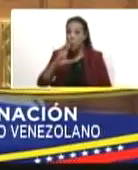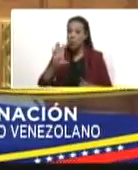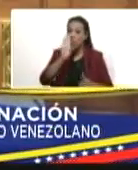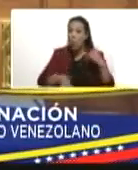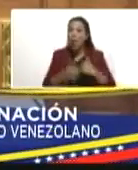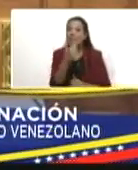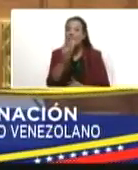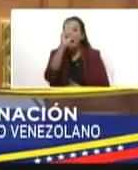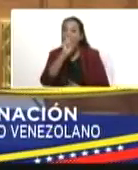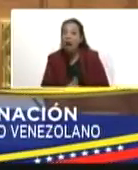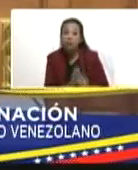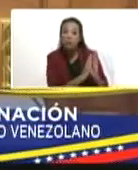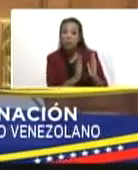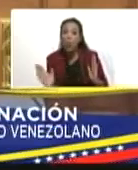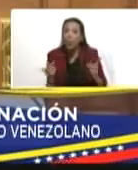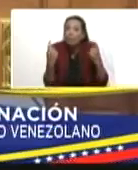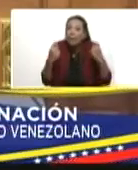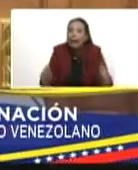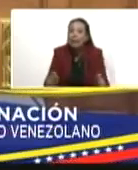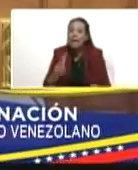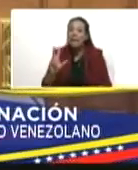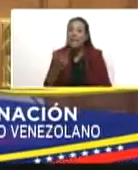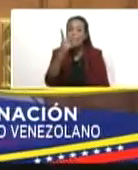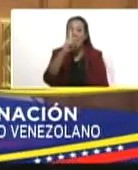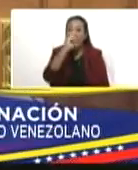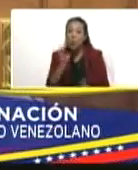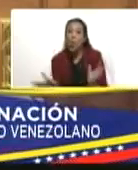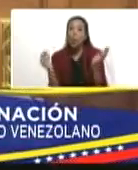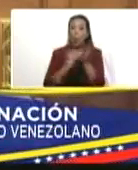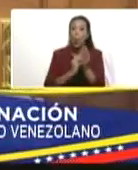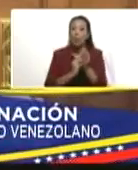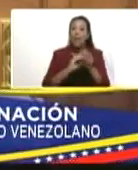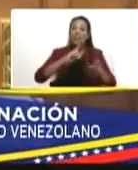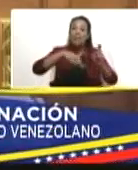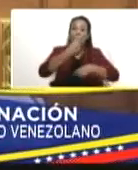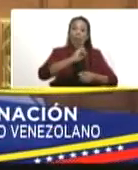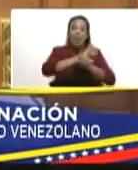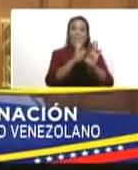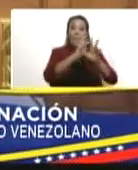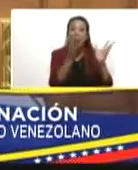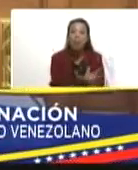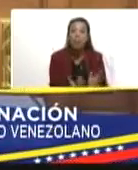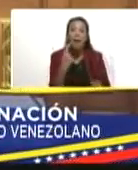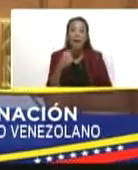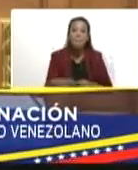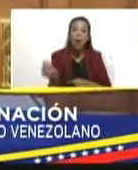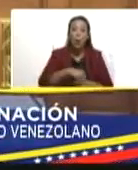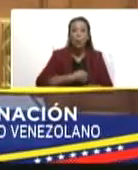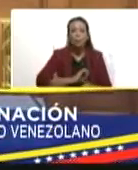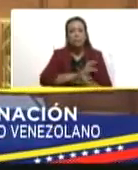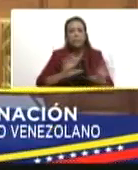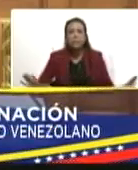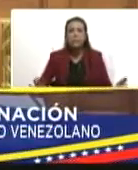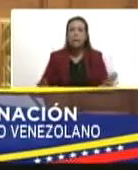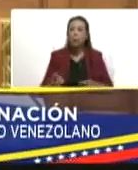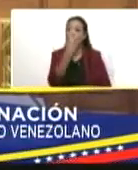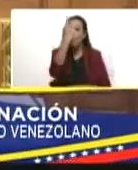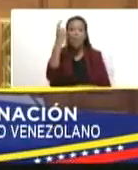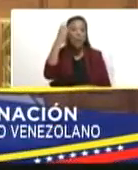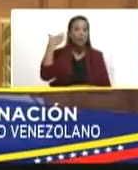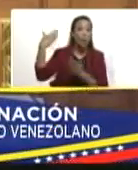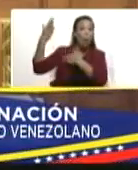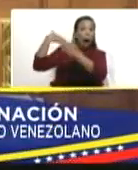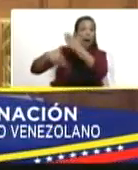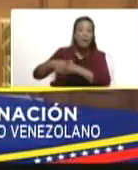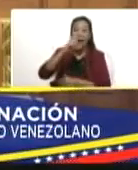década Quizás por tratarse del tercer año de recuperación consecutiva en el que una vez derrotada en su momento